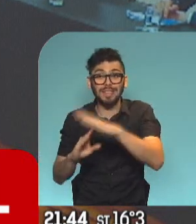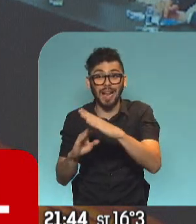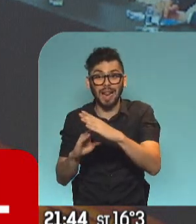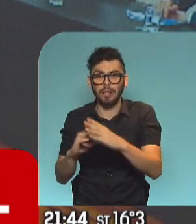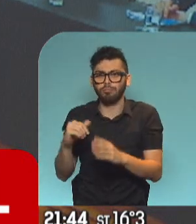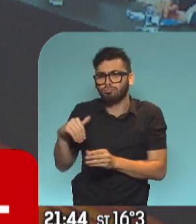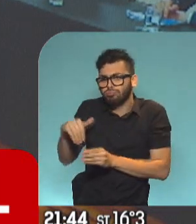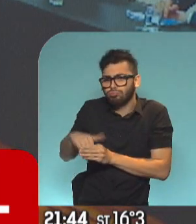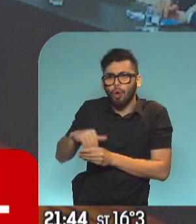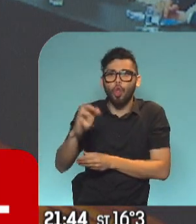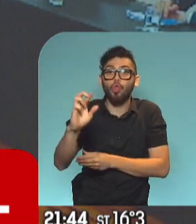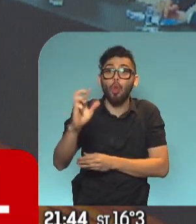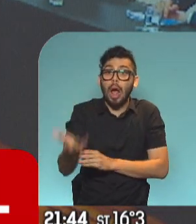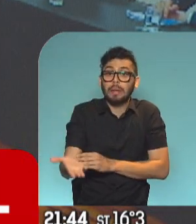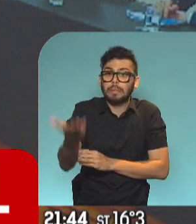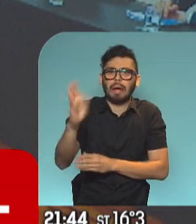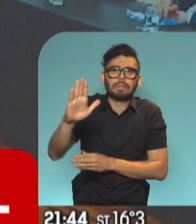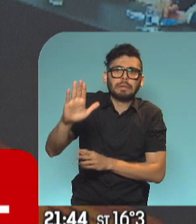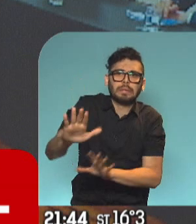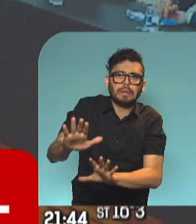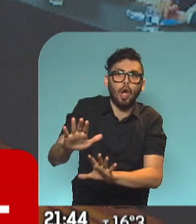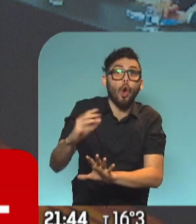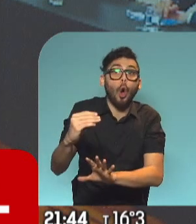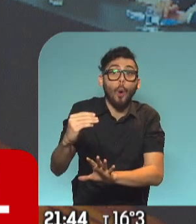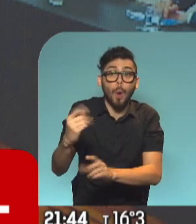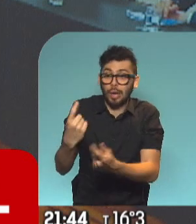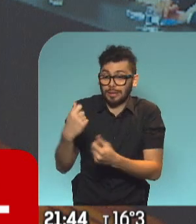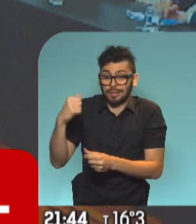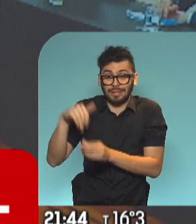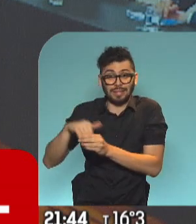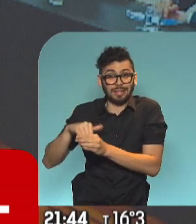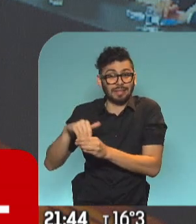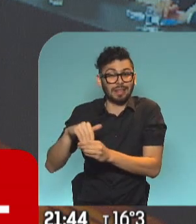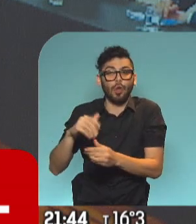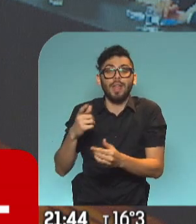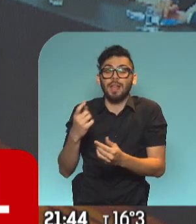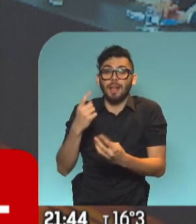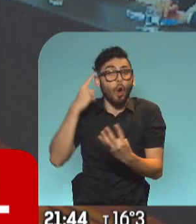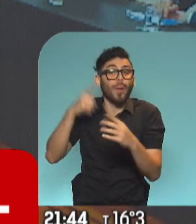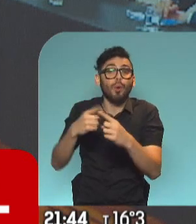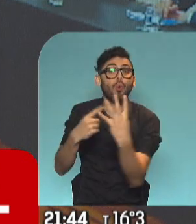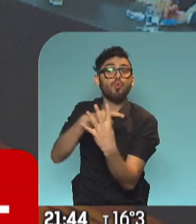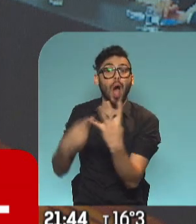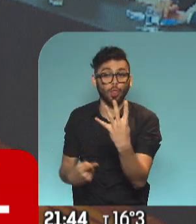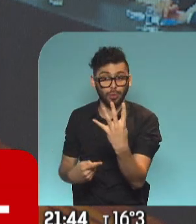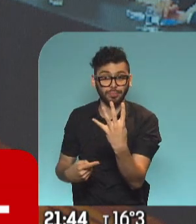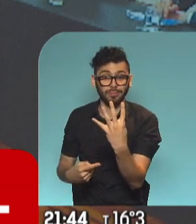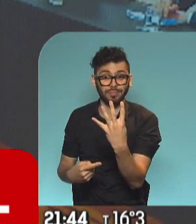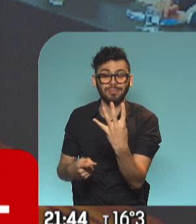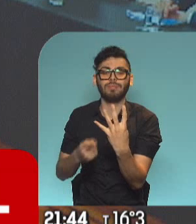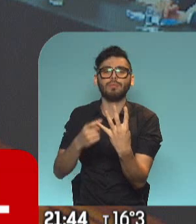el precio del dólar. Bien. Básicamente son esas cuatro cosas las que está buscando la entidad. ¿Cómo? Es la pregunta, ¿no?